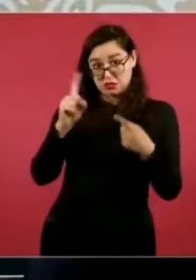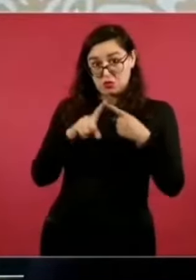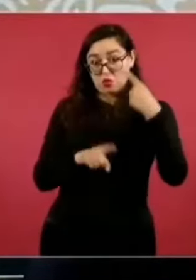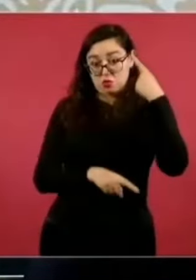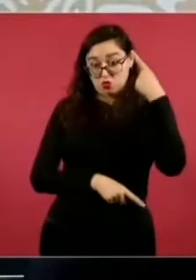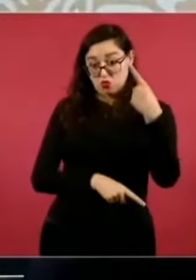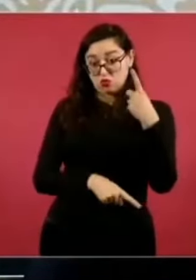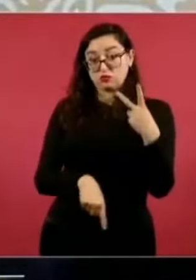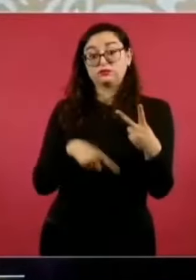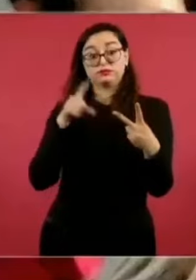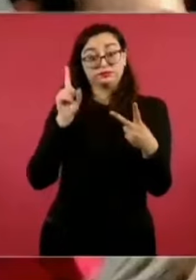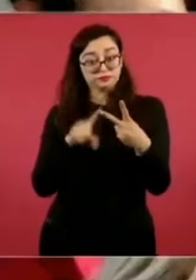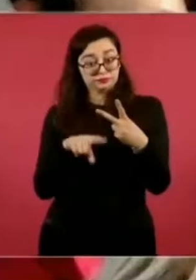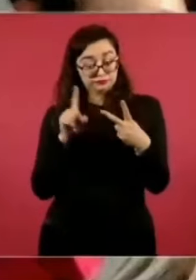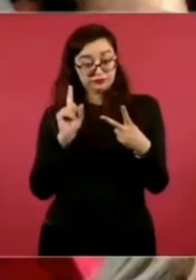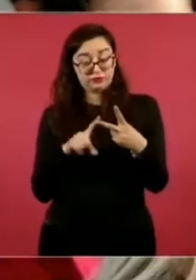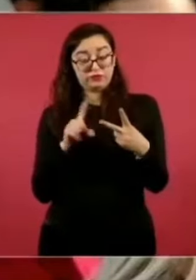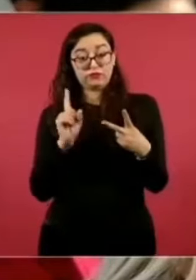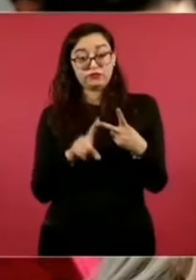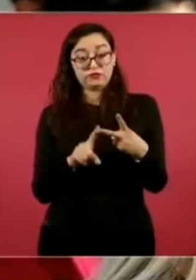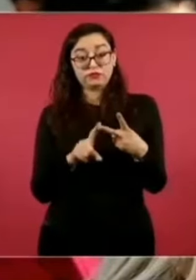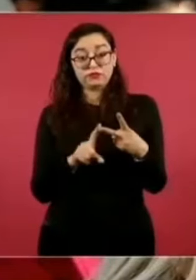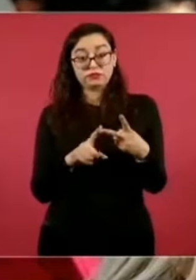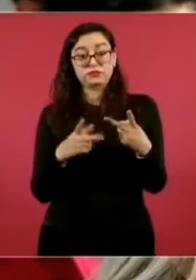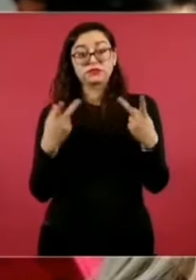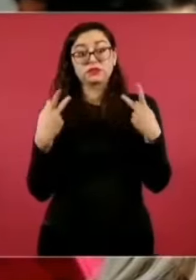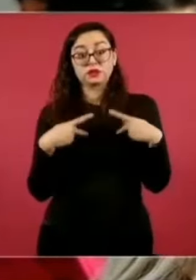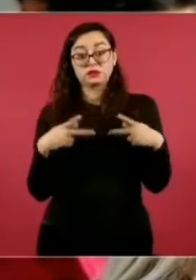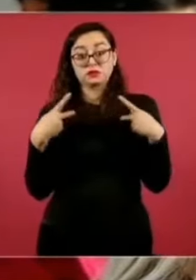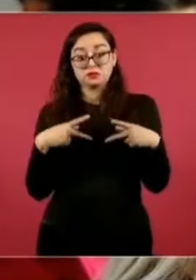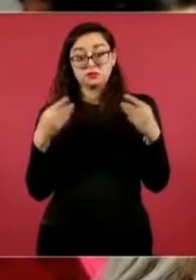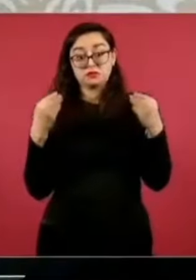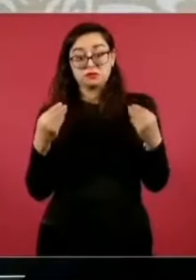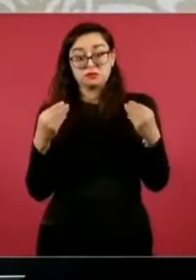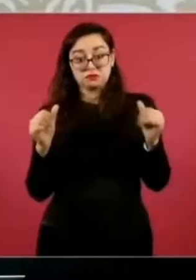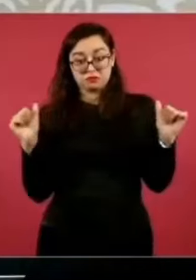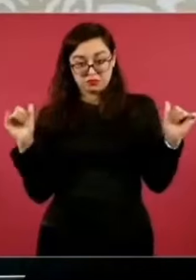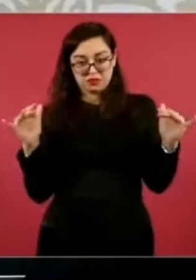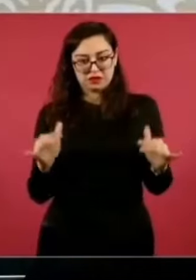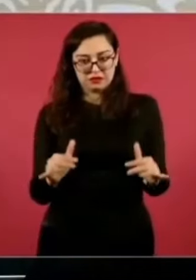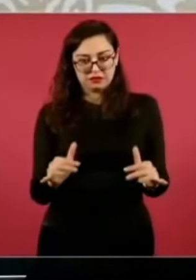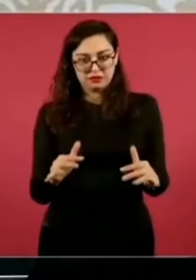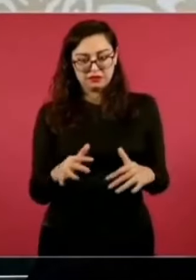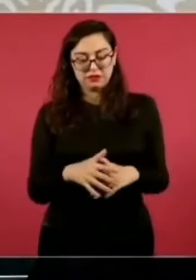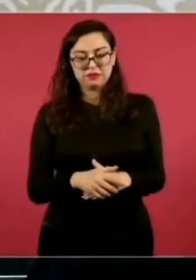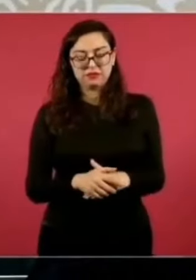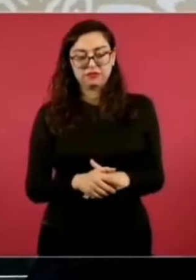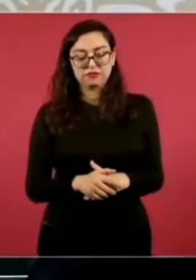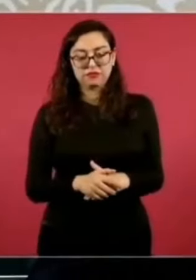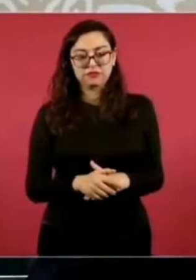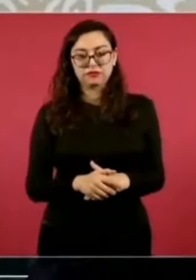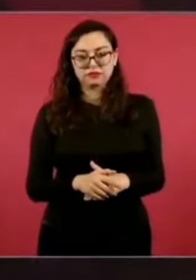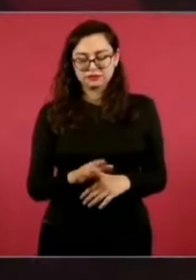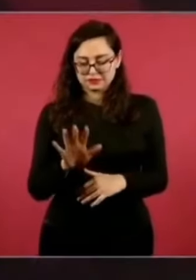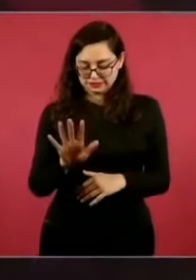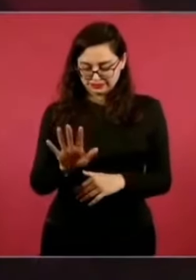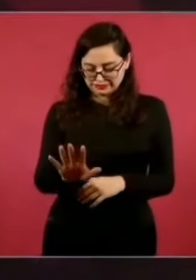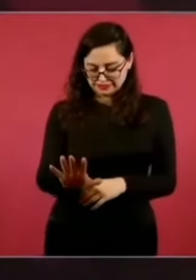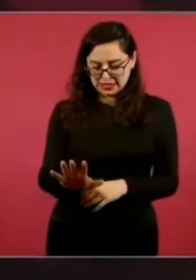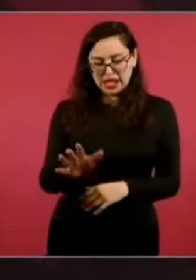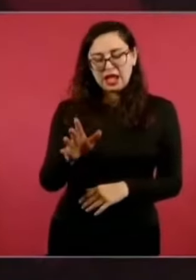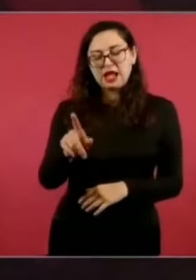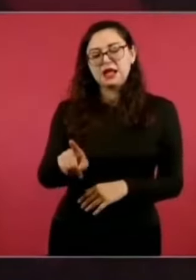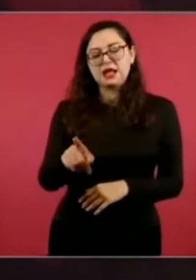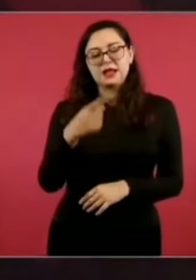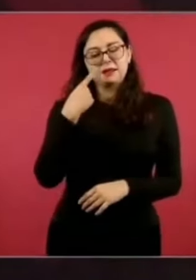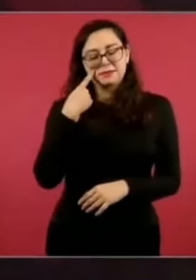lo vi después como vinieron mucha gente a despedirlo pero nada más te contesto sobre eso Mira cones este